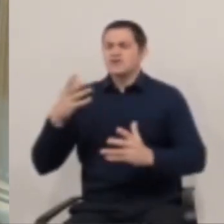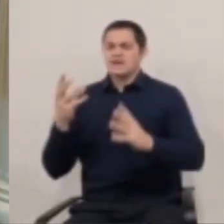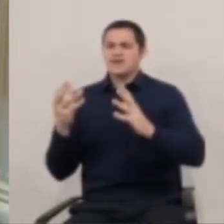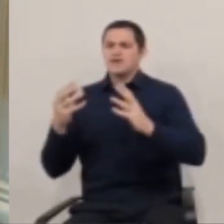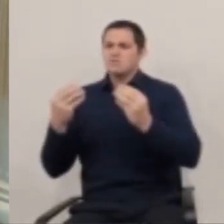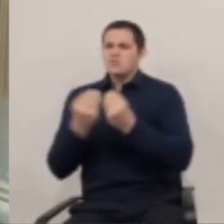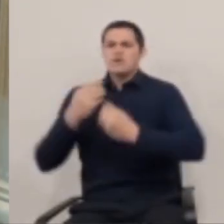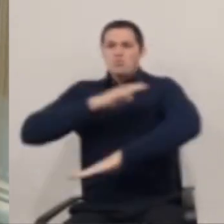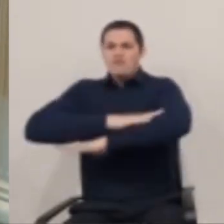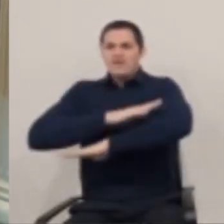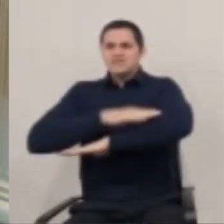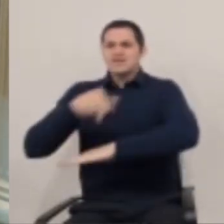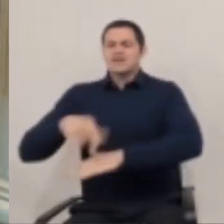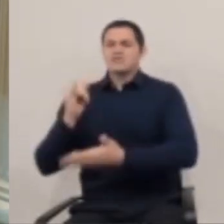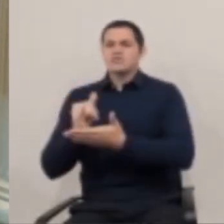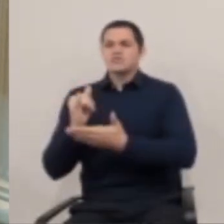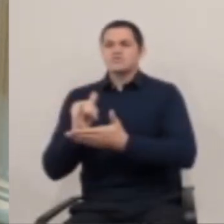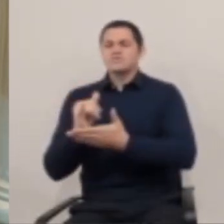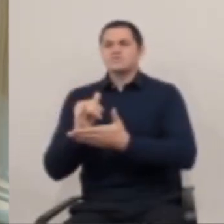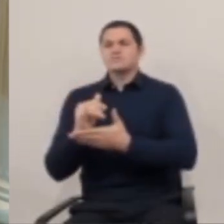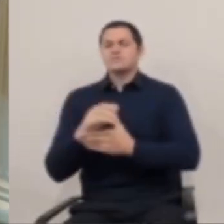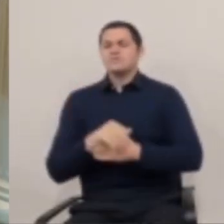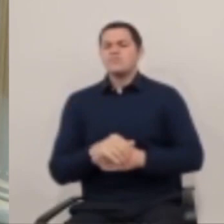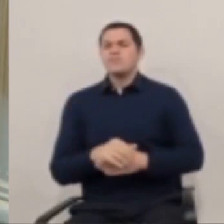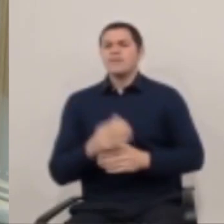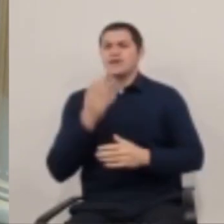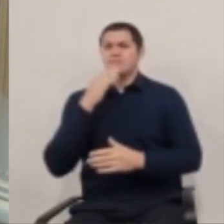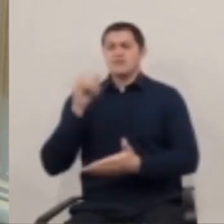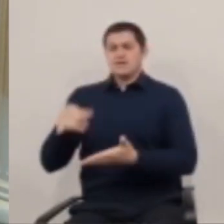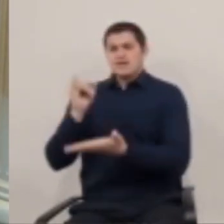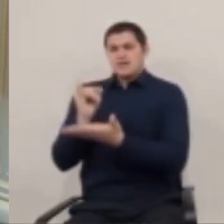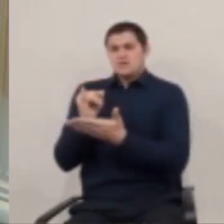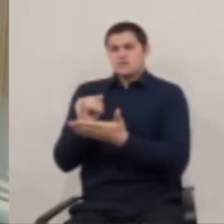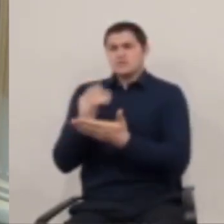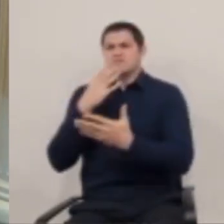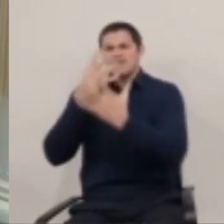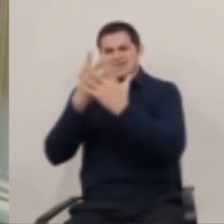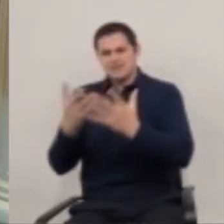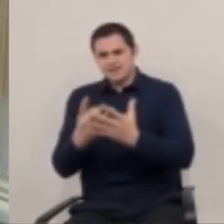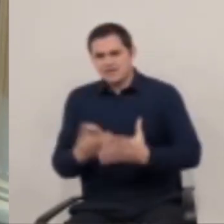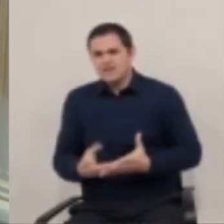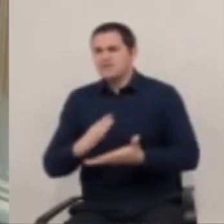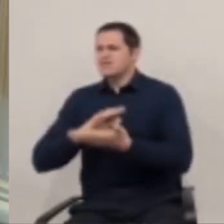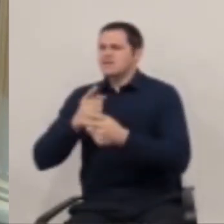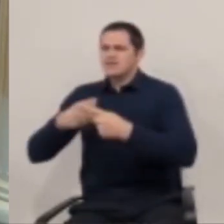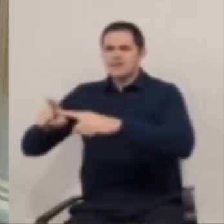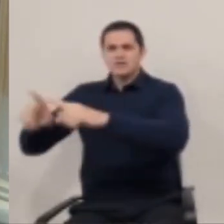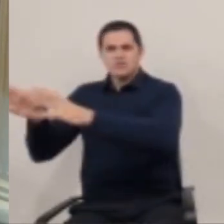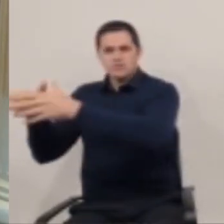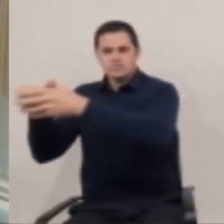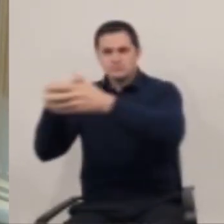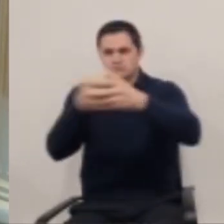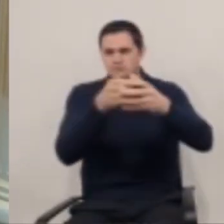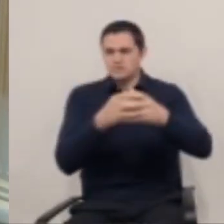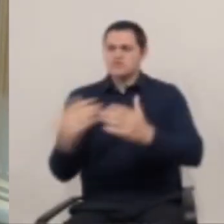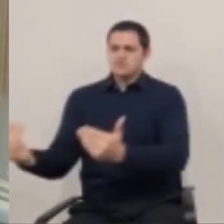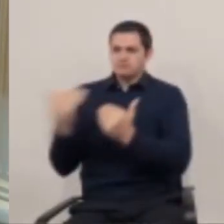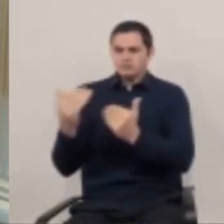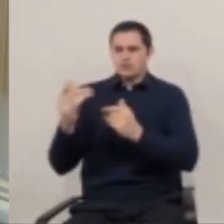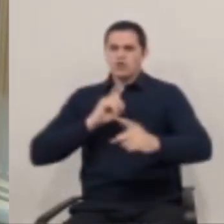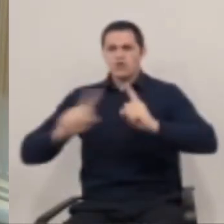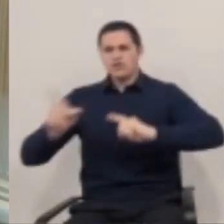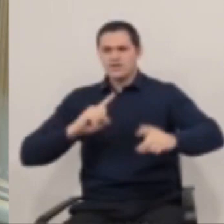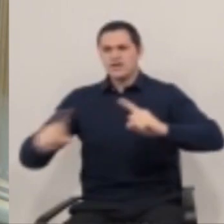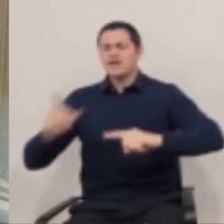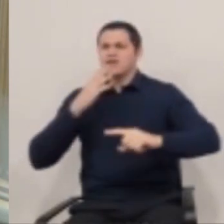diversidad funcional. Generar una institucionalidad y una red de actores centrales y locales encargados de coordinar, ejecutar y resolver